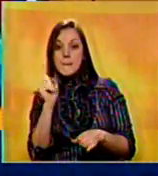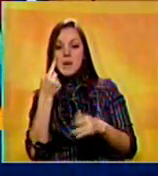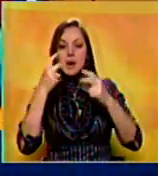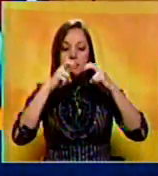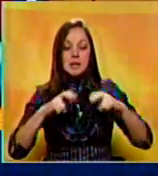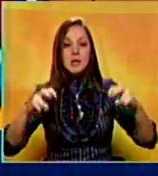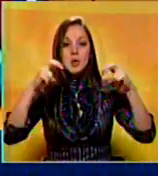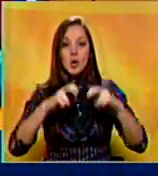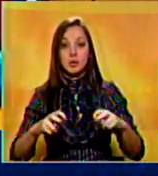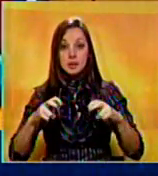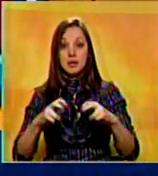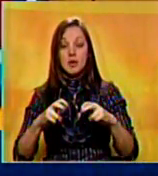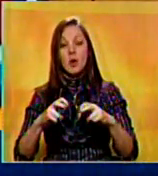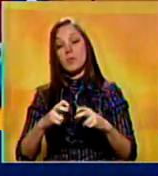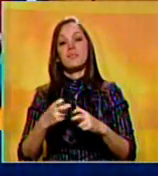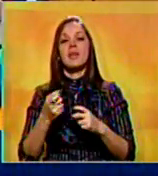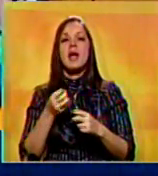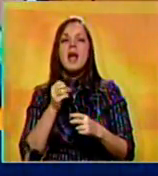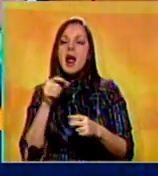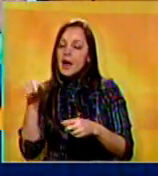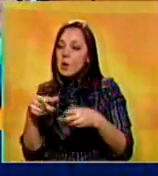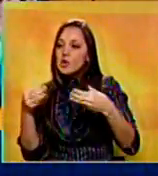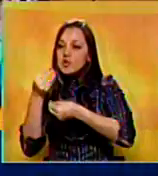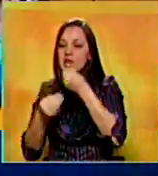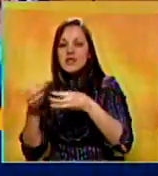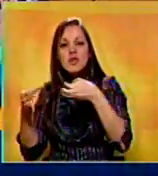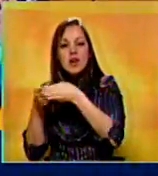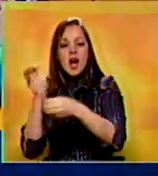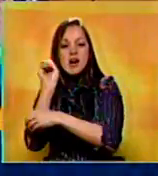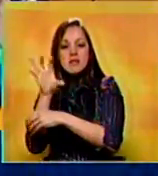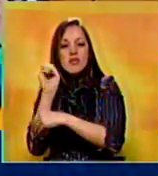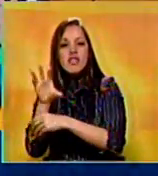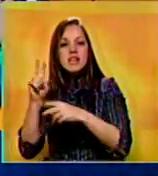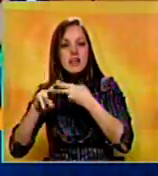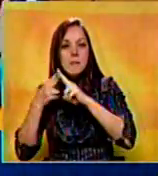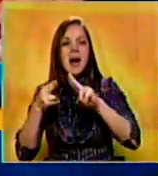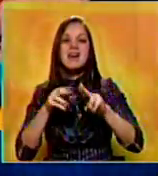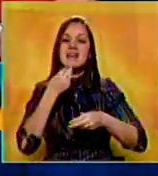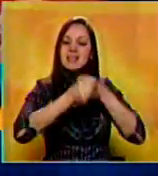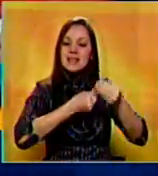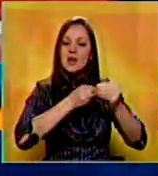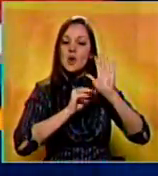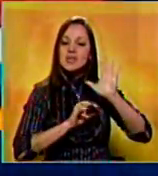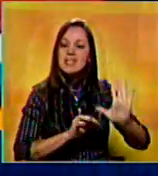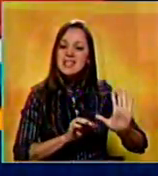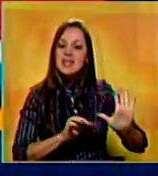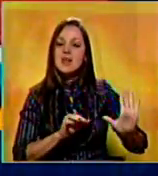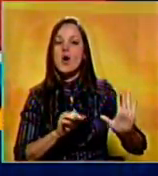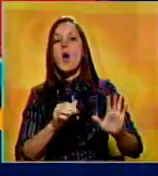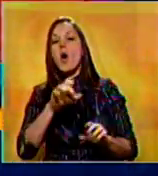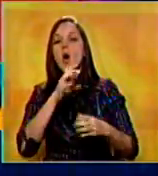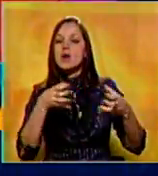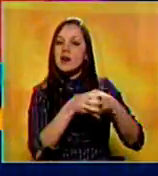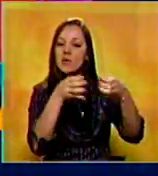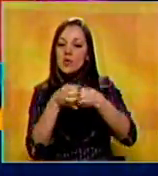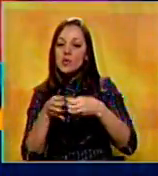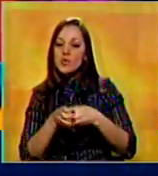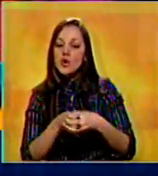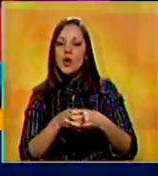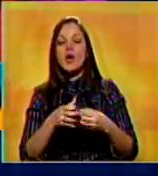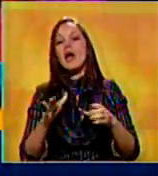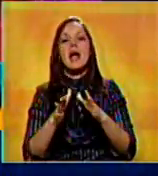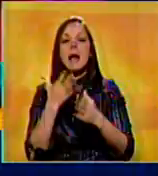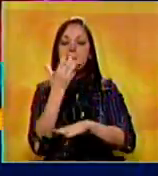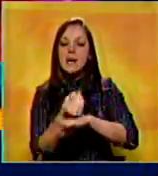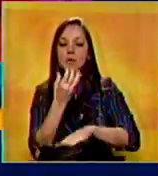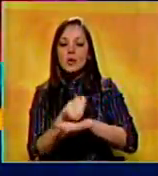las conferencias económicas de paz y de las 5 reuniones de trabajo regionales que hicimos en Maturín,